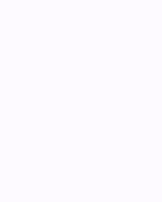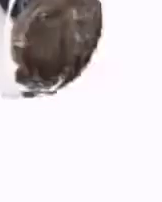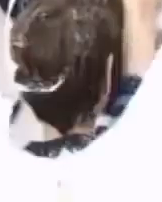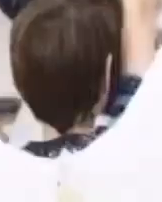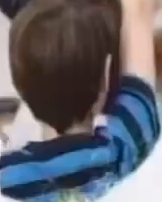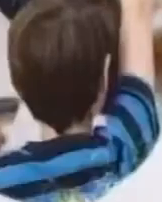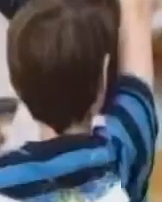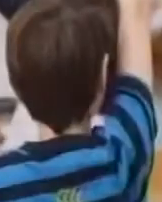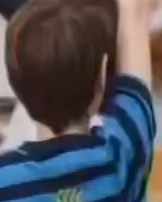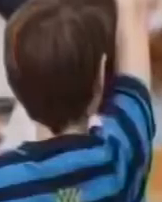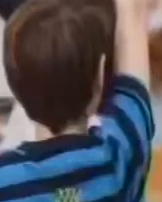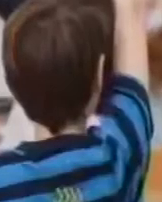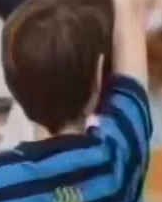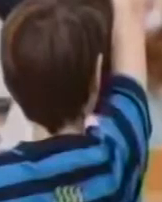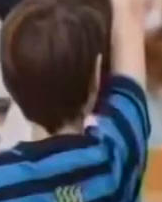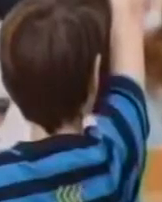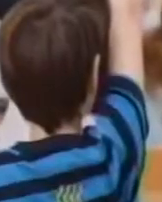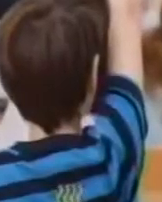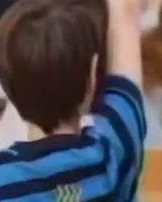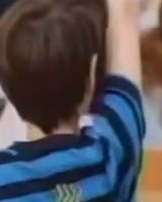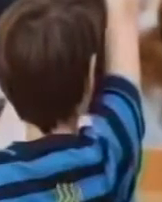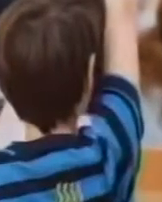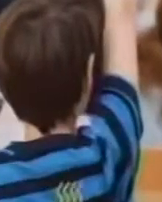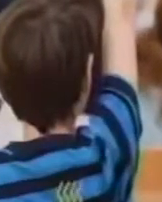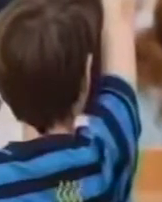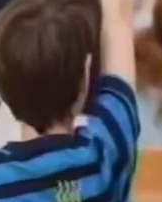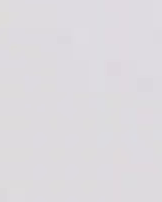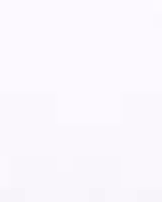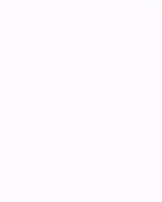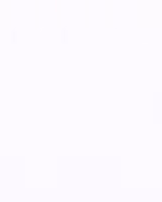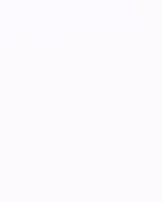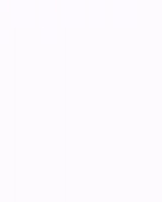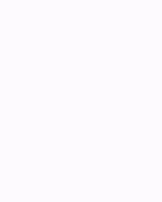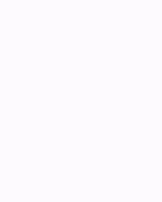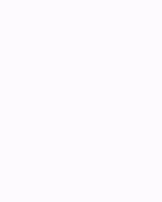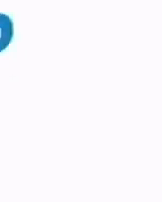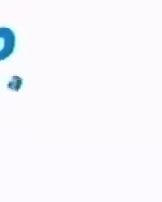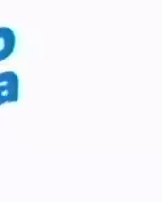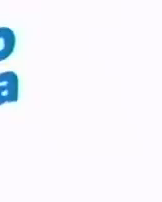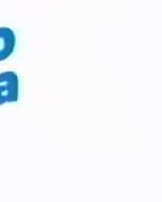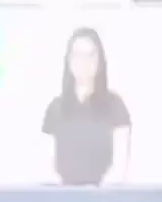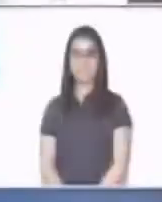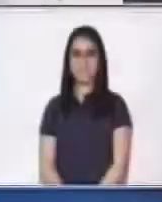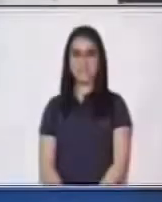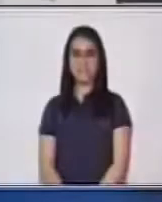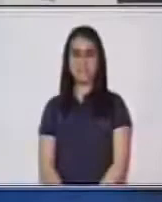A continuación, Matemática, cuarto diversificado.